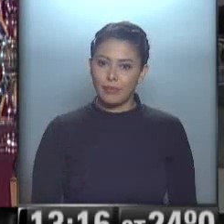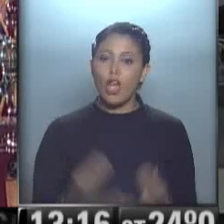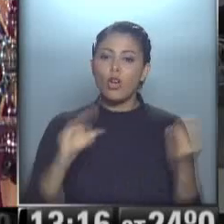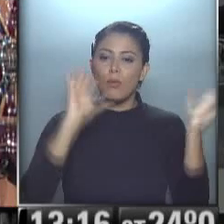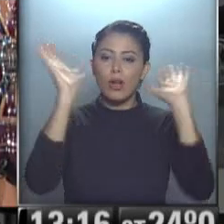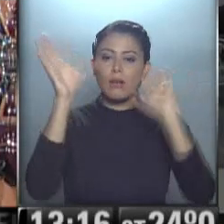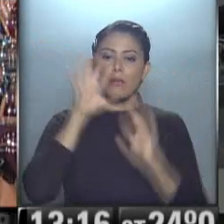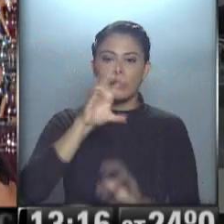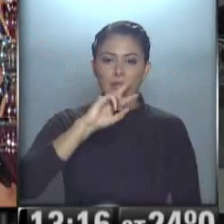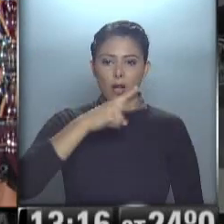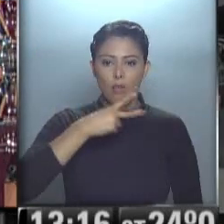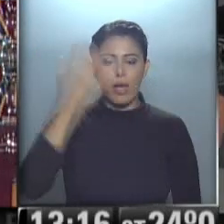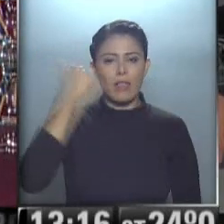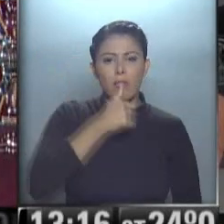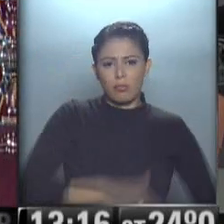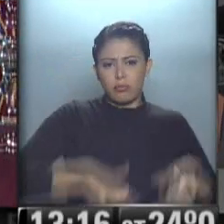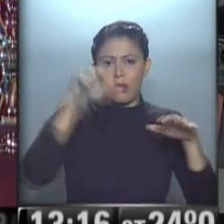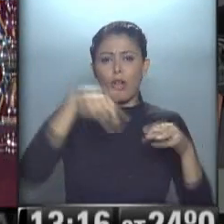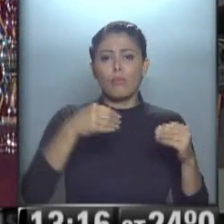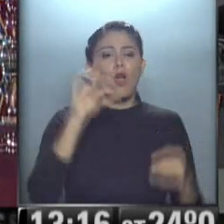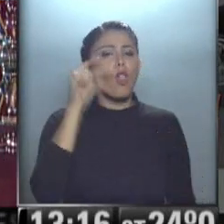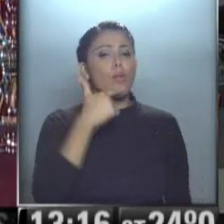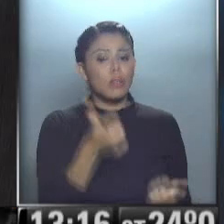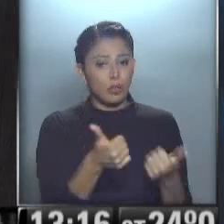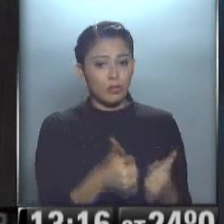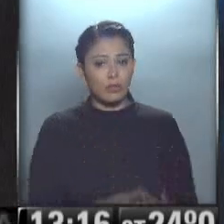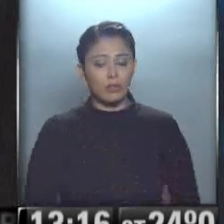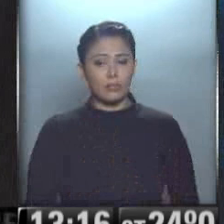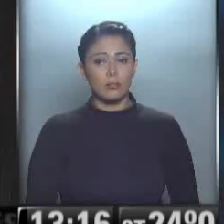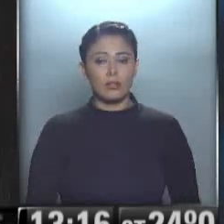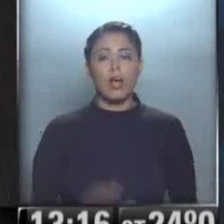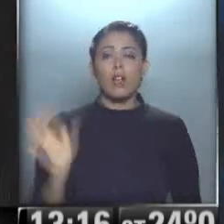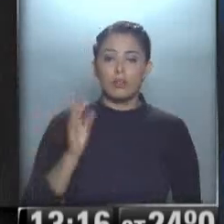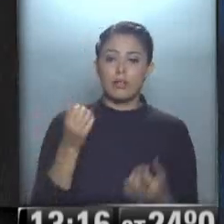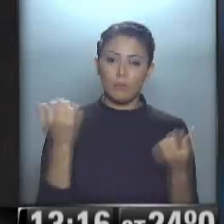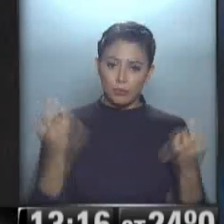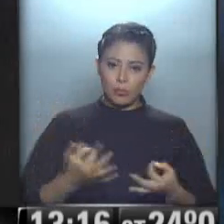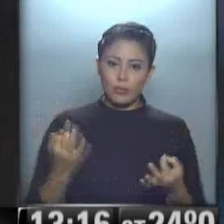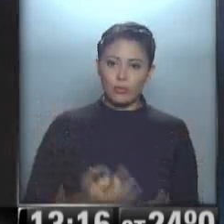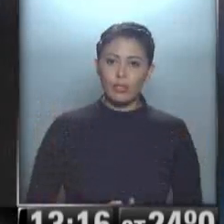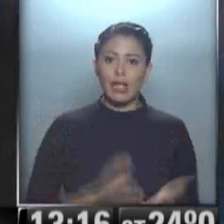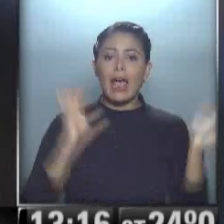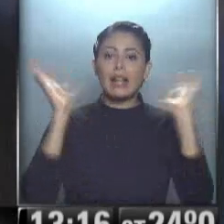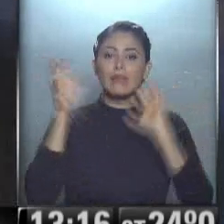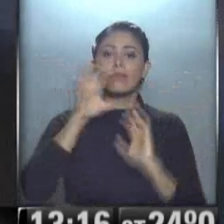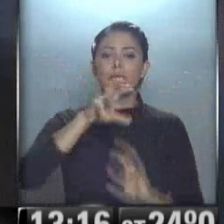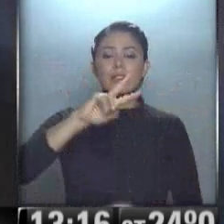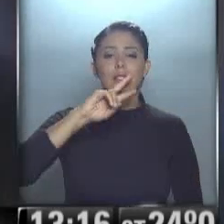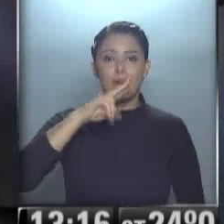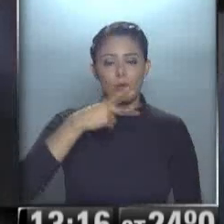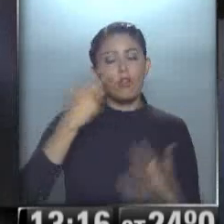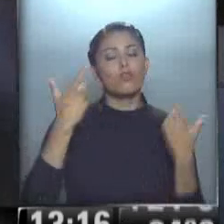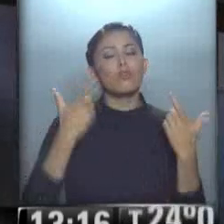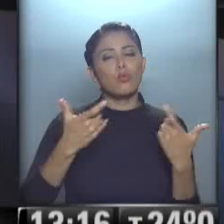¿Cómo está el tiempo en San Juan después de las inundaciones? Lucas, ¿cómo estás? ¿Qué tal? Muy bien. Y el tiempo en San Juan, por suerte,